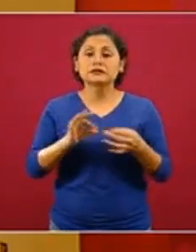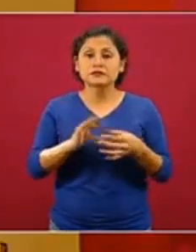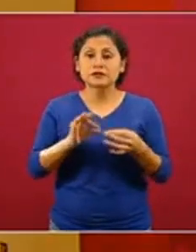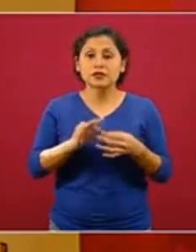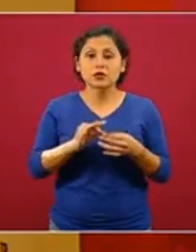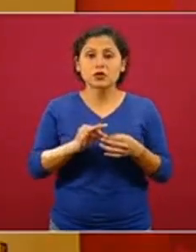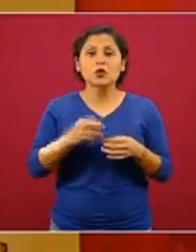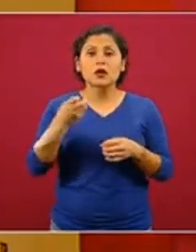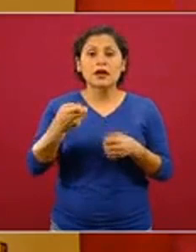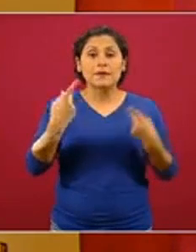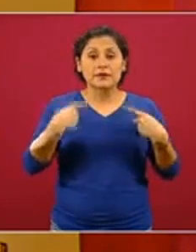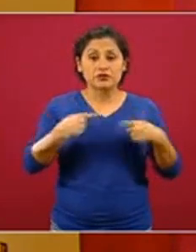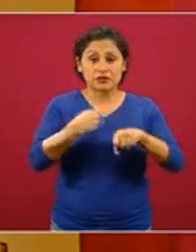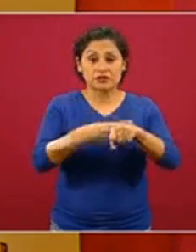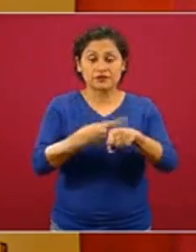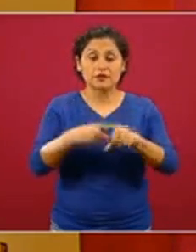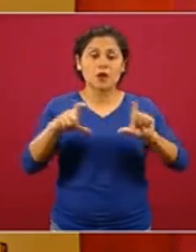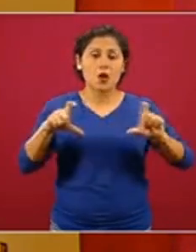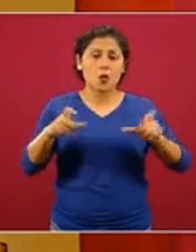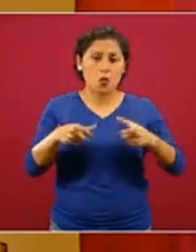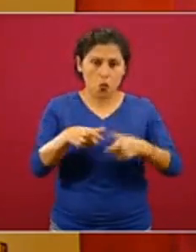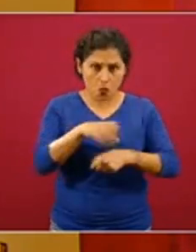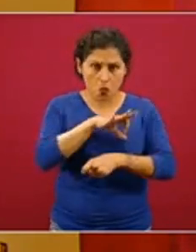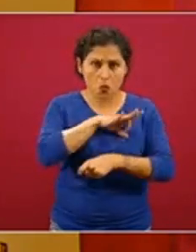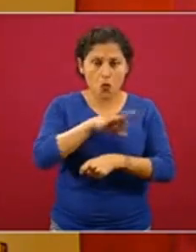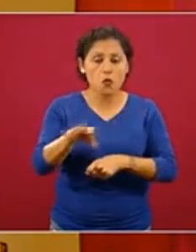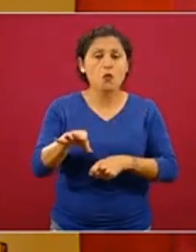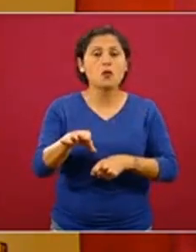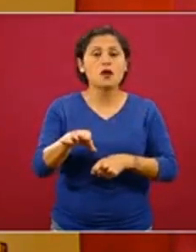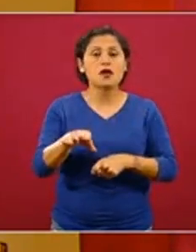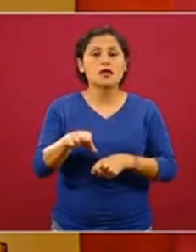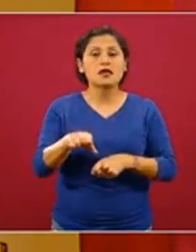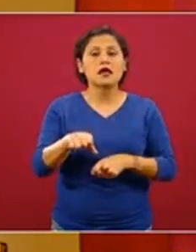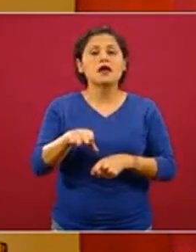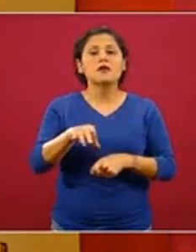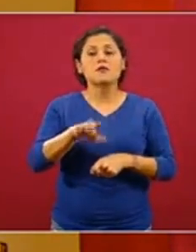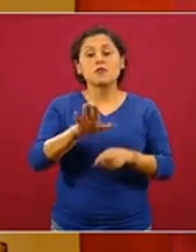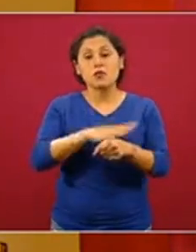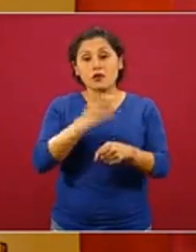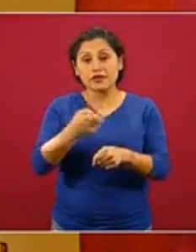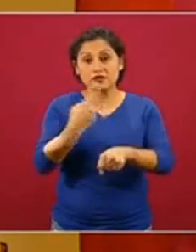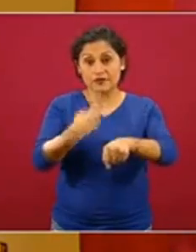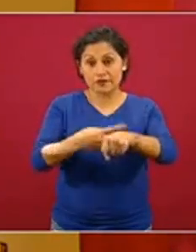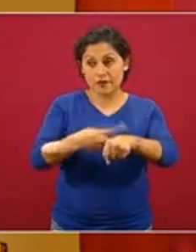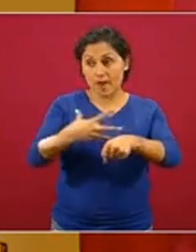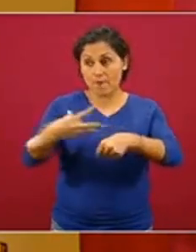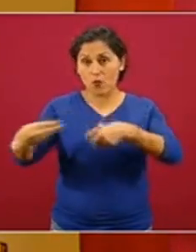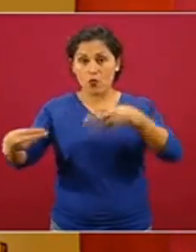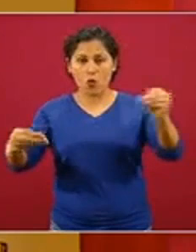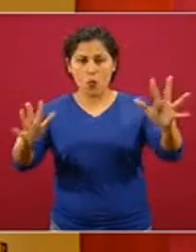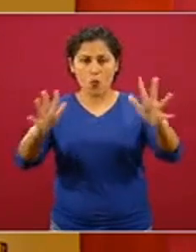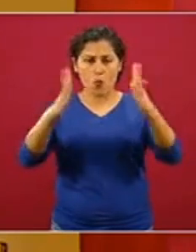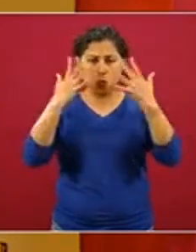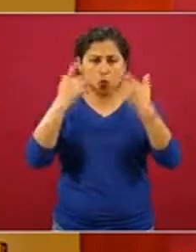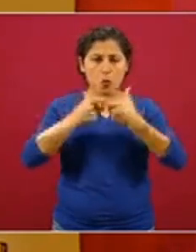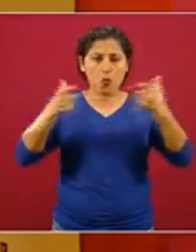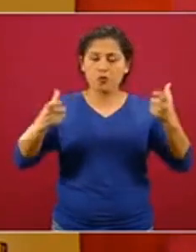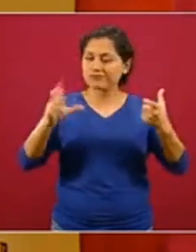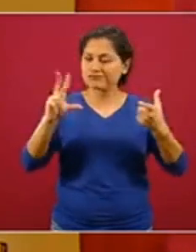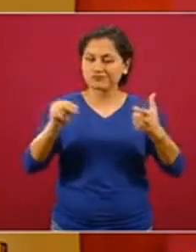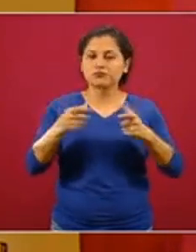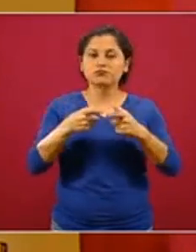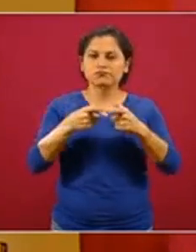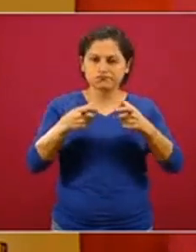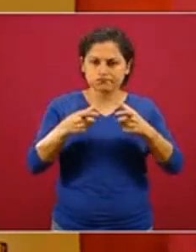número de contagios y se ha podido hacer una epidemia mucho más lenta. Como consecuencia, en vez de tener el